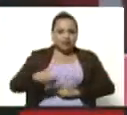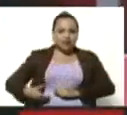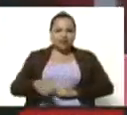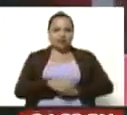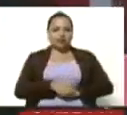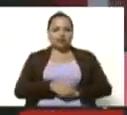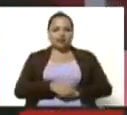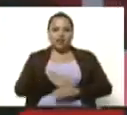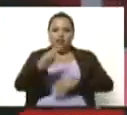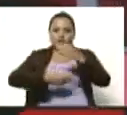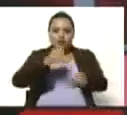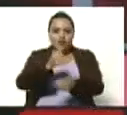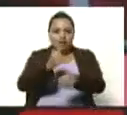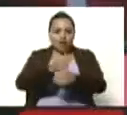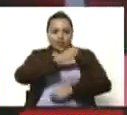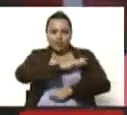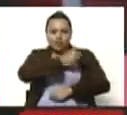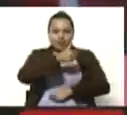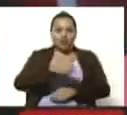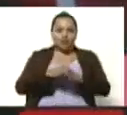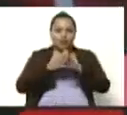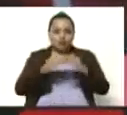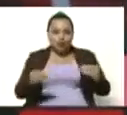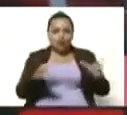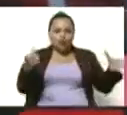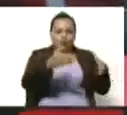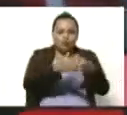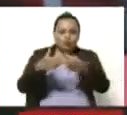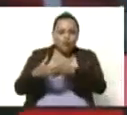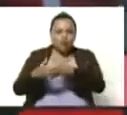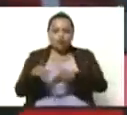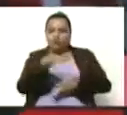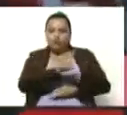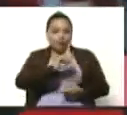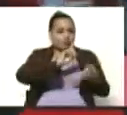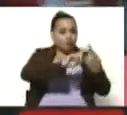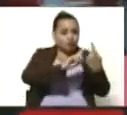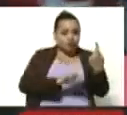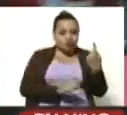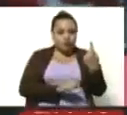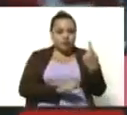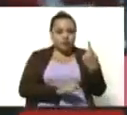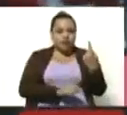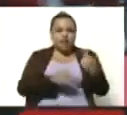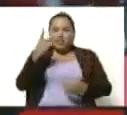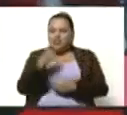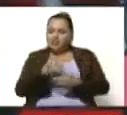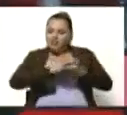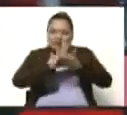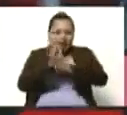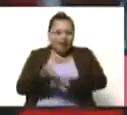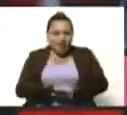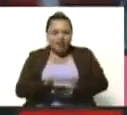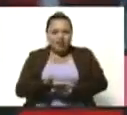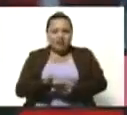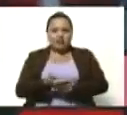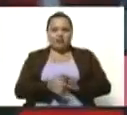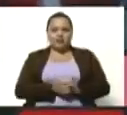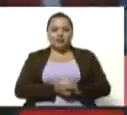de dirección colectiva es un colectivo no es uno hay que acabar con el